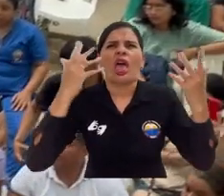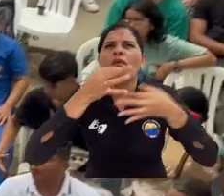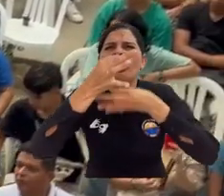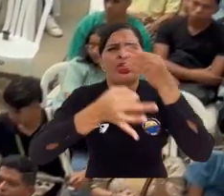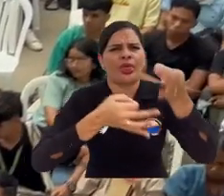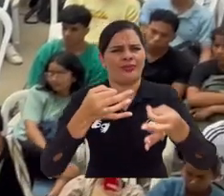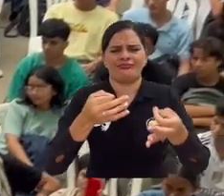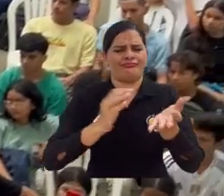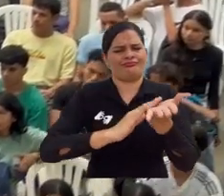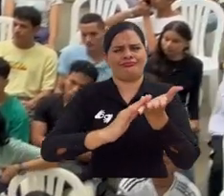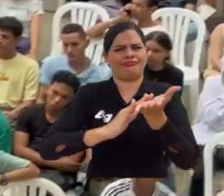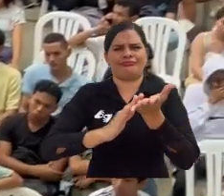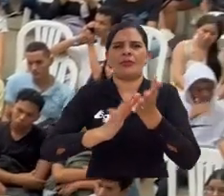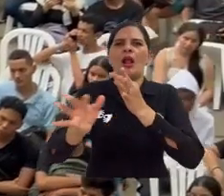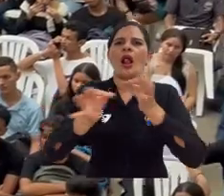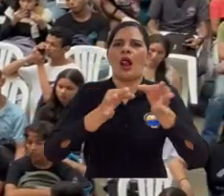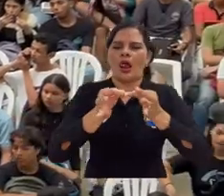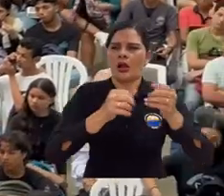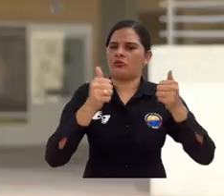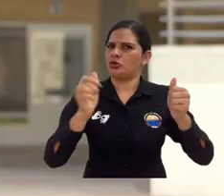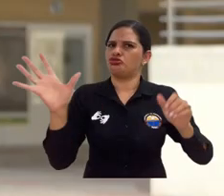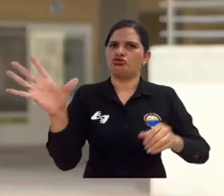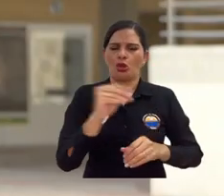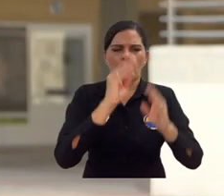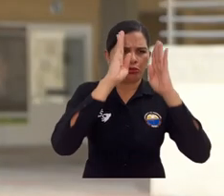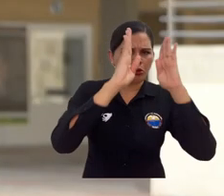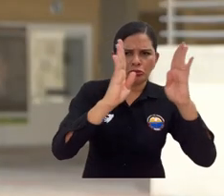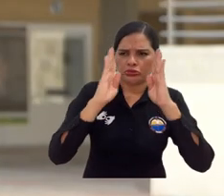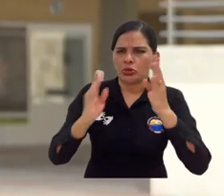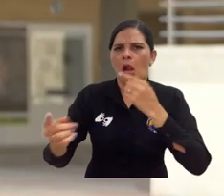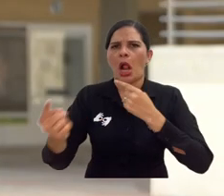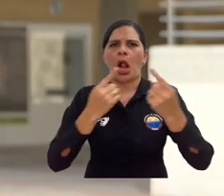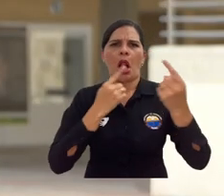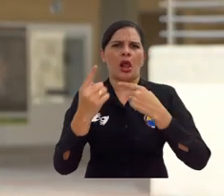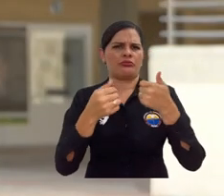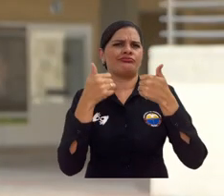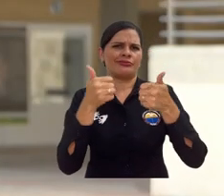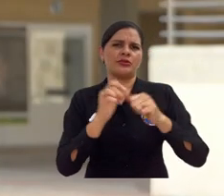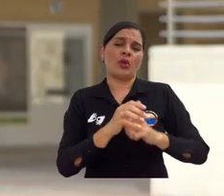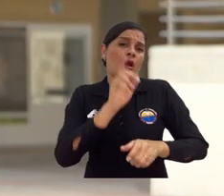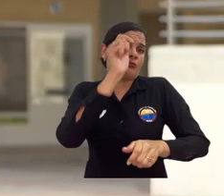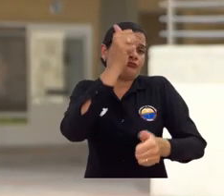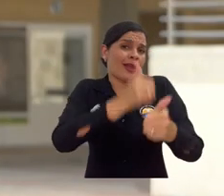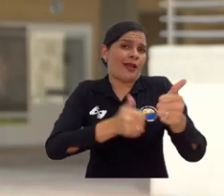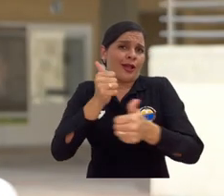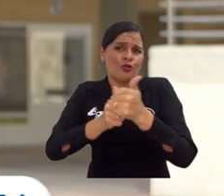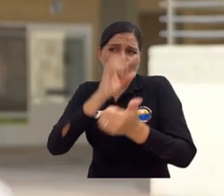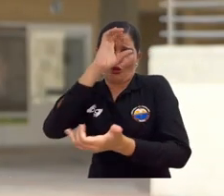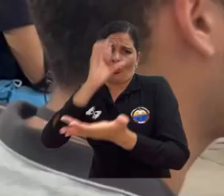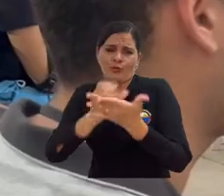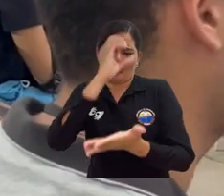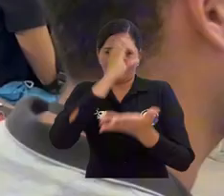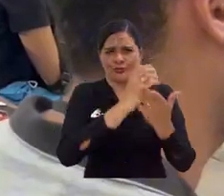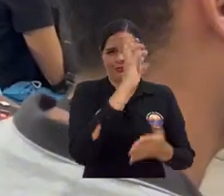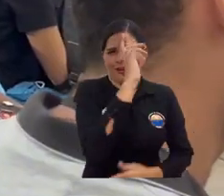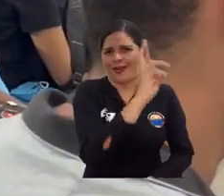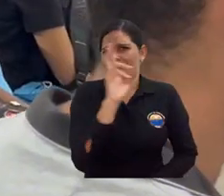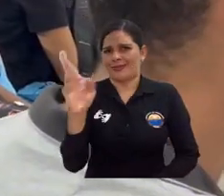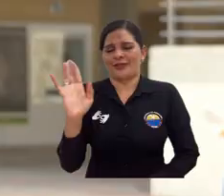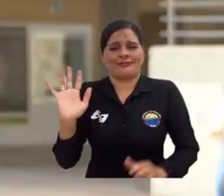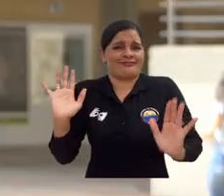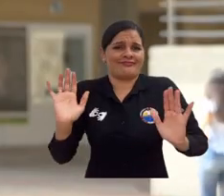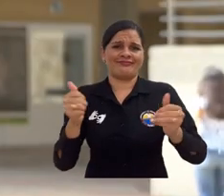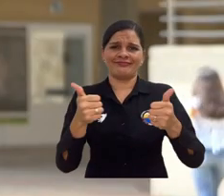esa desinformación. Los estudiantes fueron escuchados, los profesores fueron escuchados, los directivos fueron escuchados. Me parece que cada persona tiene su punto de vista, es